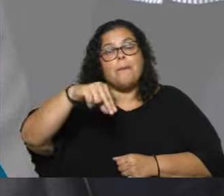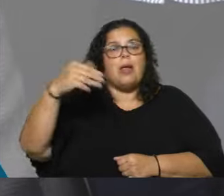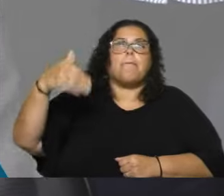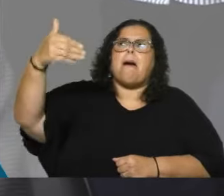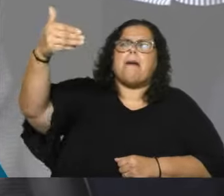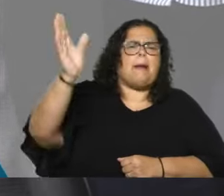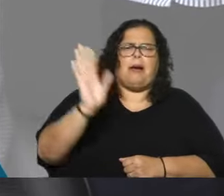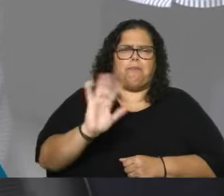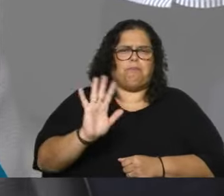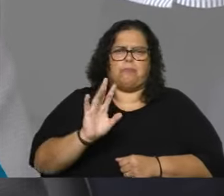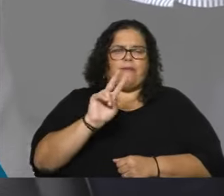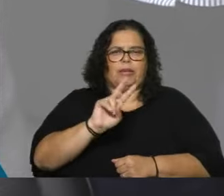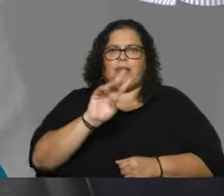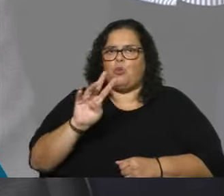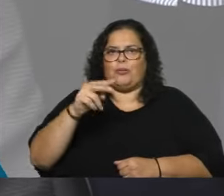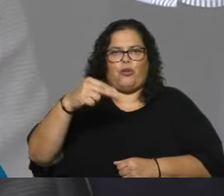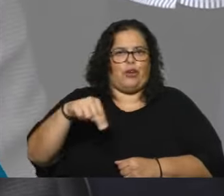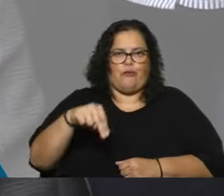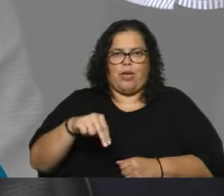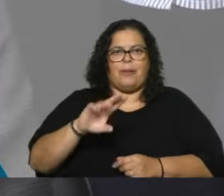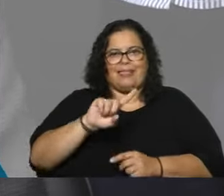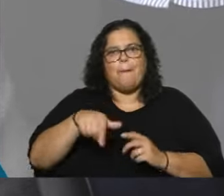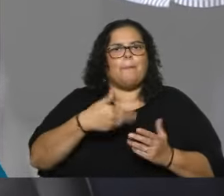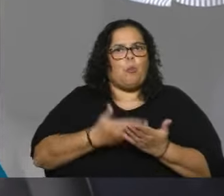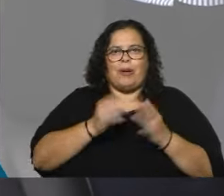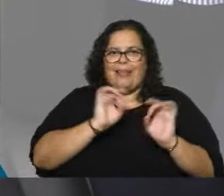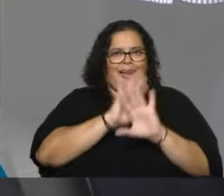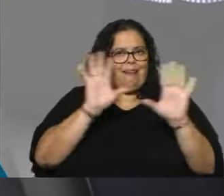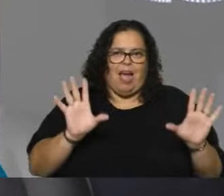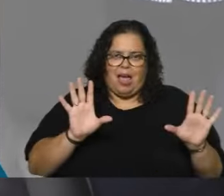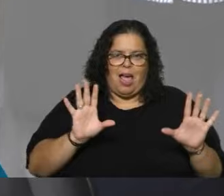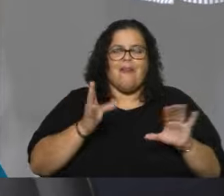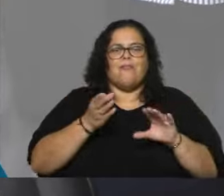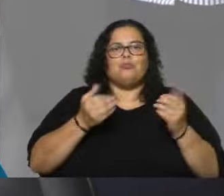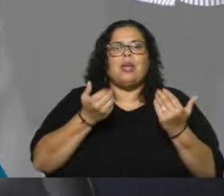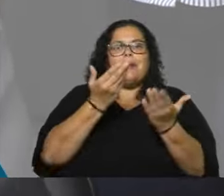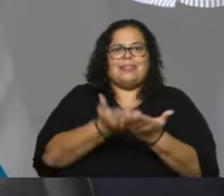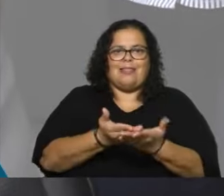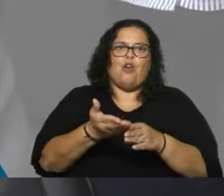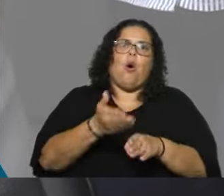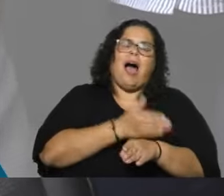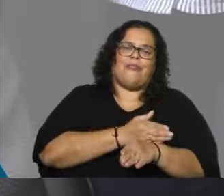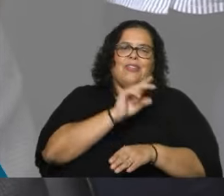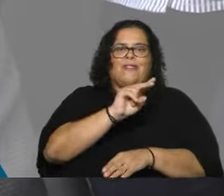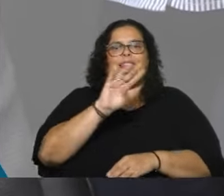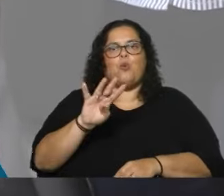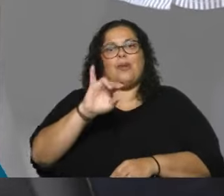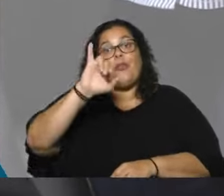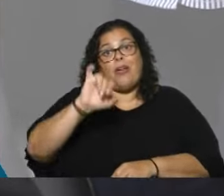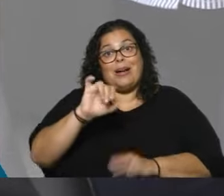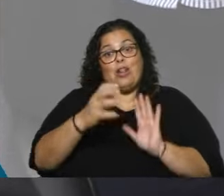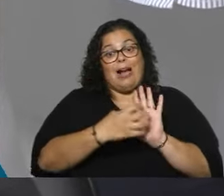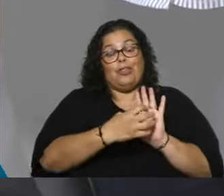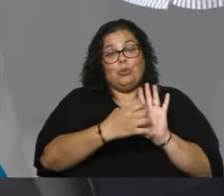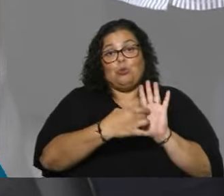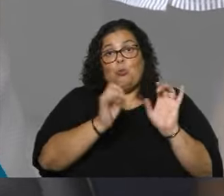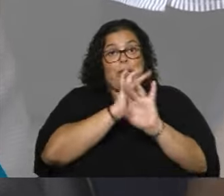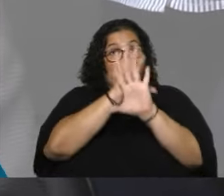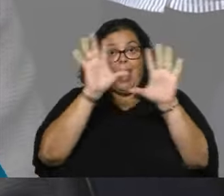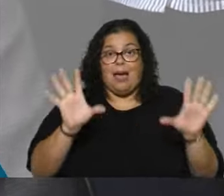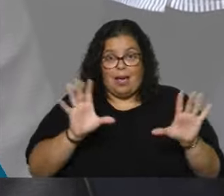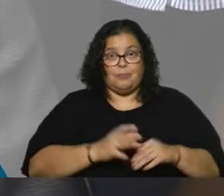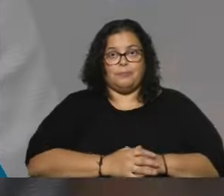Así que la propuesta es clara y vamos a presentar esto antes del 24 de mayo. La Constitución es muy clara, habla de la elección